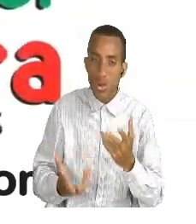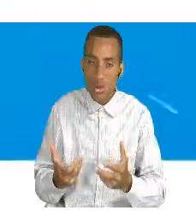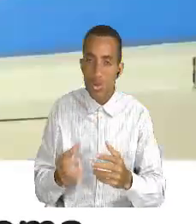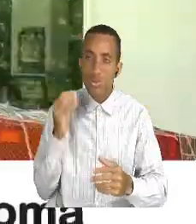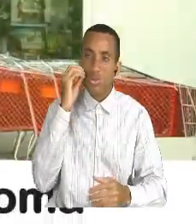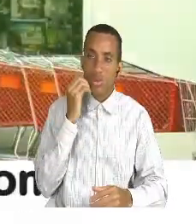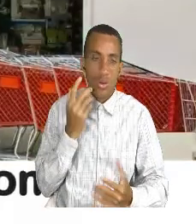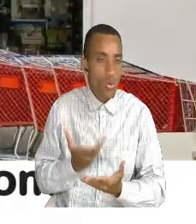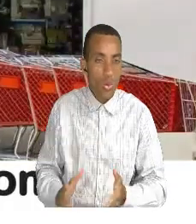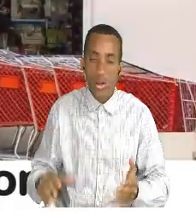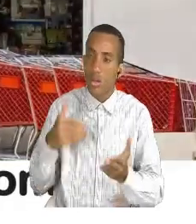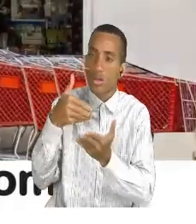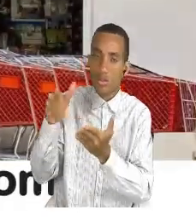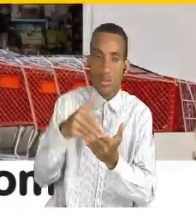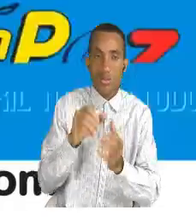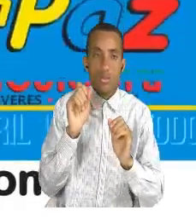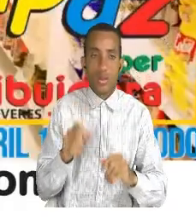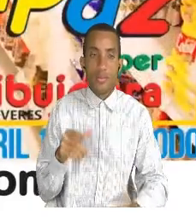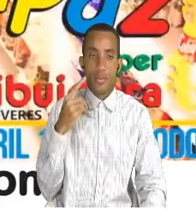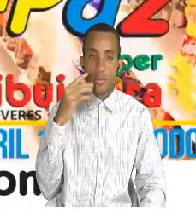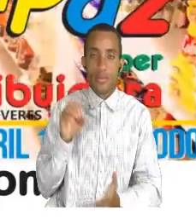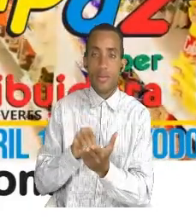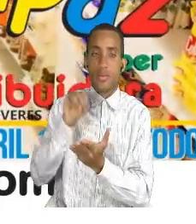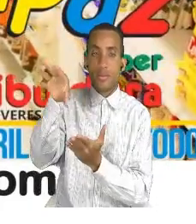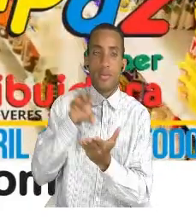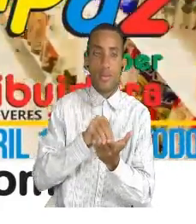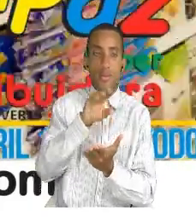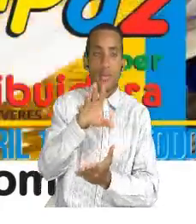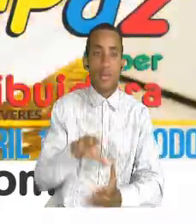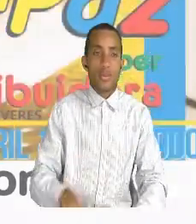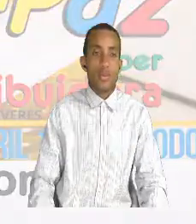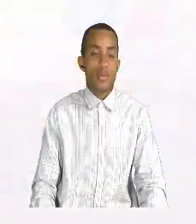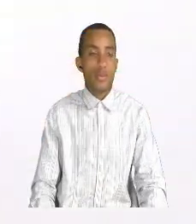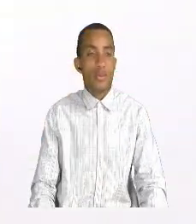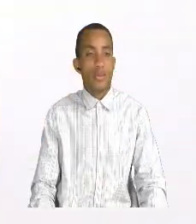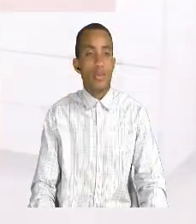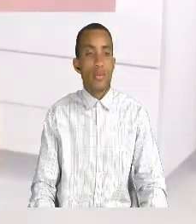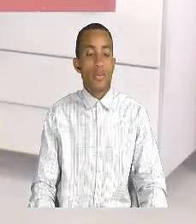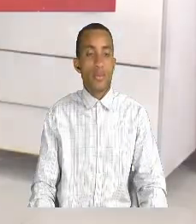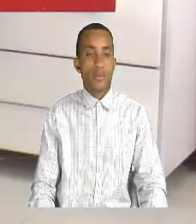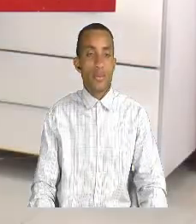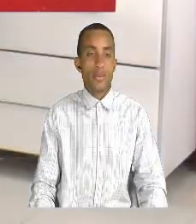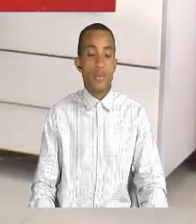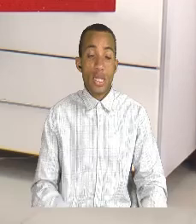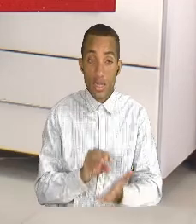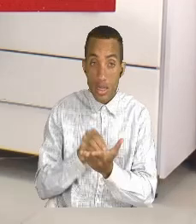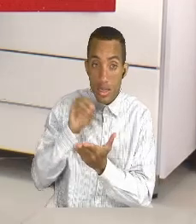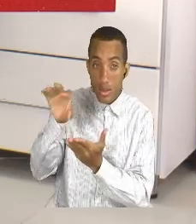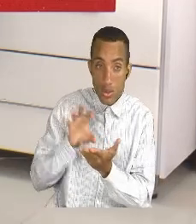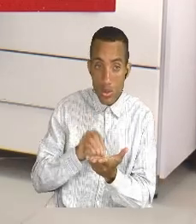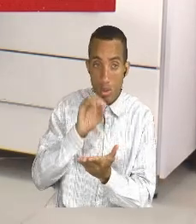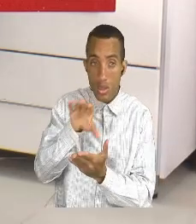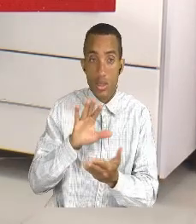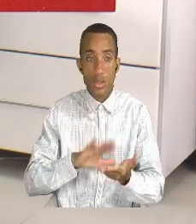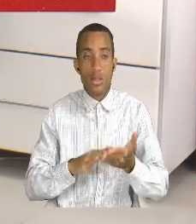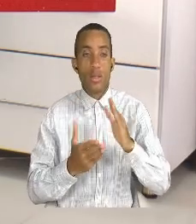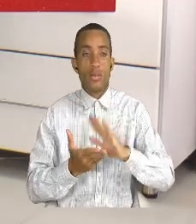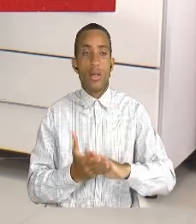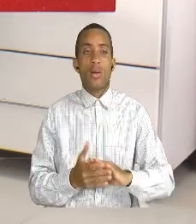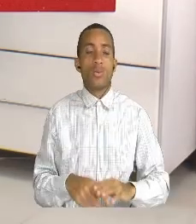en su bolsillo con Distribuidora La Paz. Qué rico, Rochi. Me enteré que la Distribuidora La Paz estaba en su